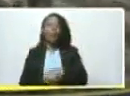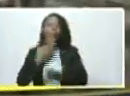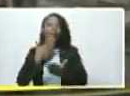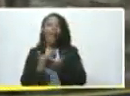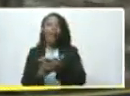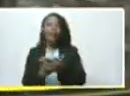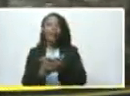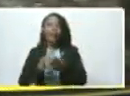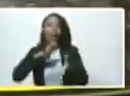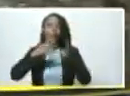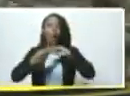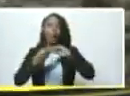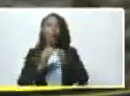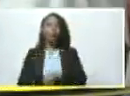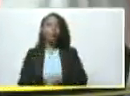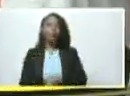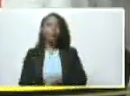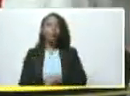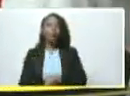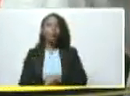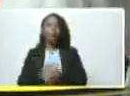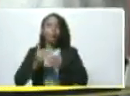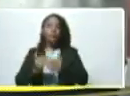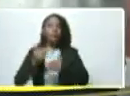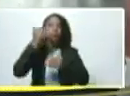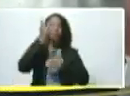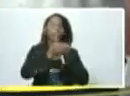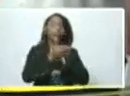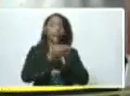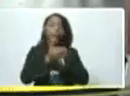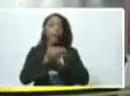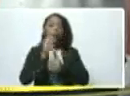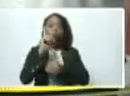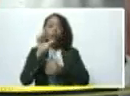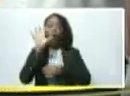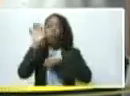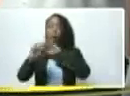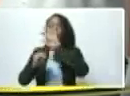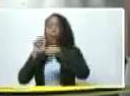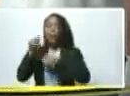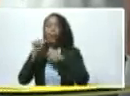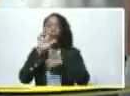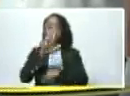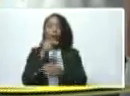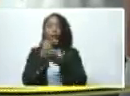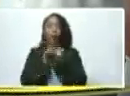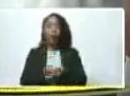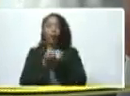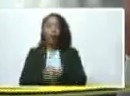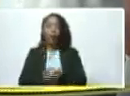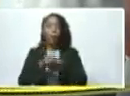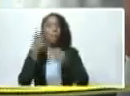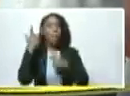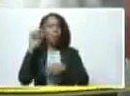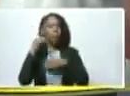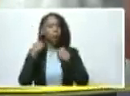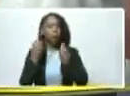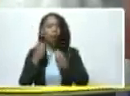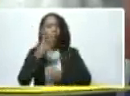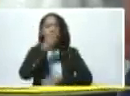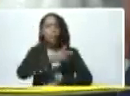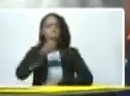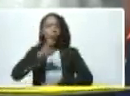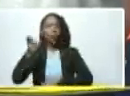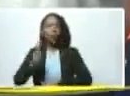gracias a los CLAP se pasó de un consumo de 3 kilos por persona,